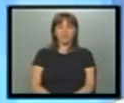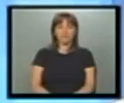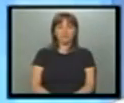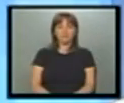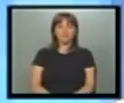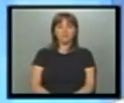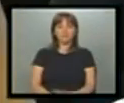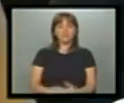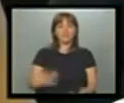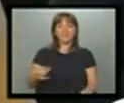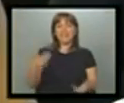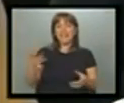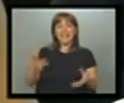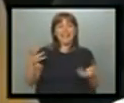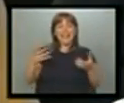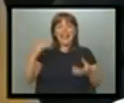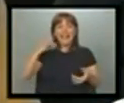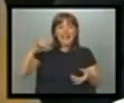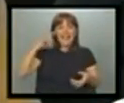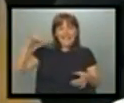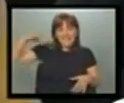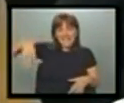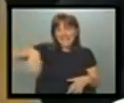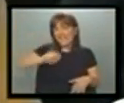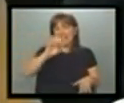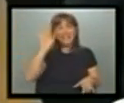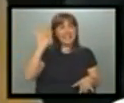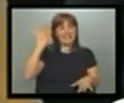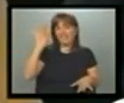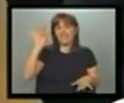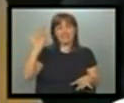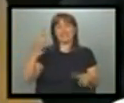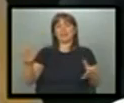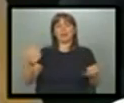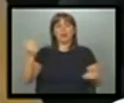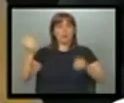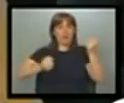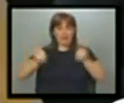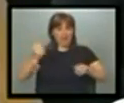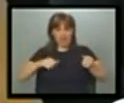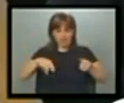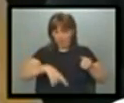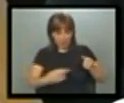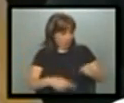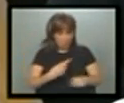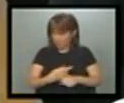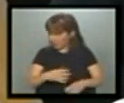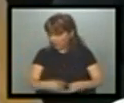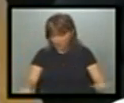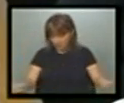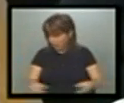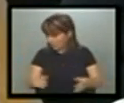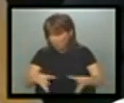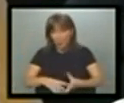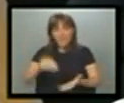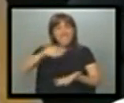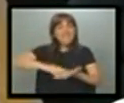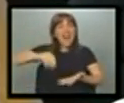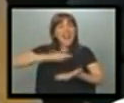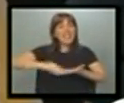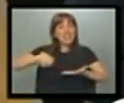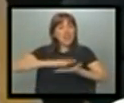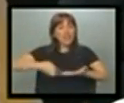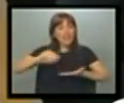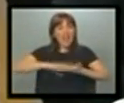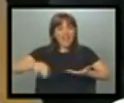con nada, ni siquiera con tractor. Imposible, imposible. No solo sacar la leche de los campos, sino la mortandad de animales. Claro. Que es uno de los factores